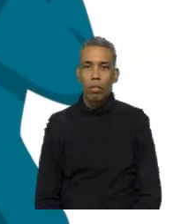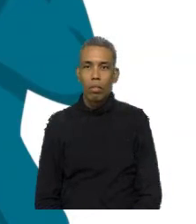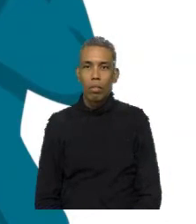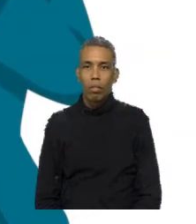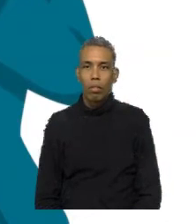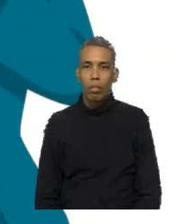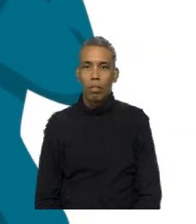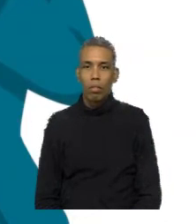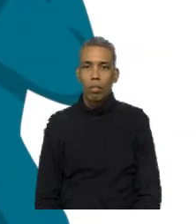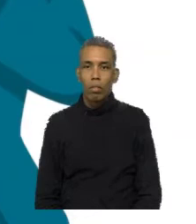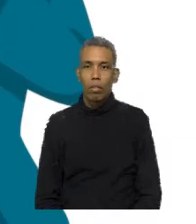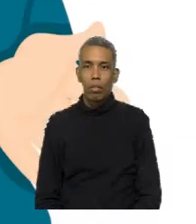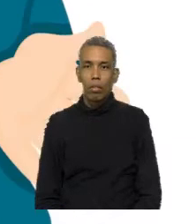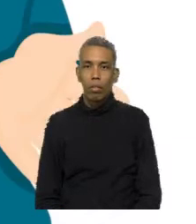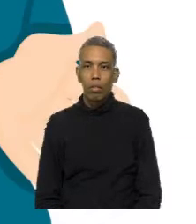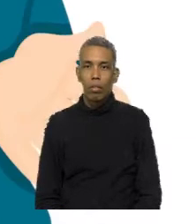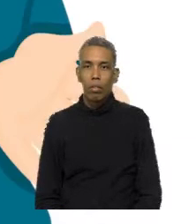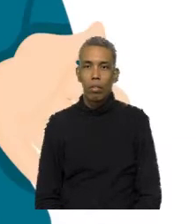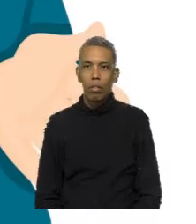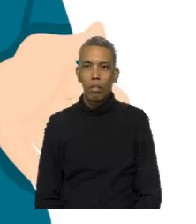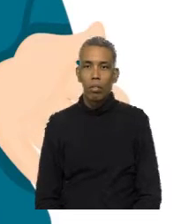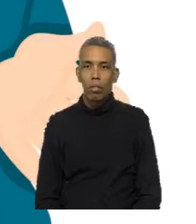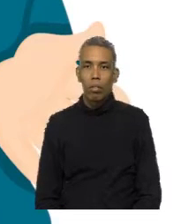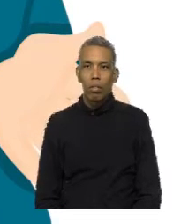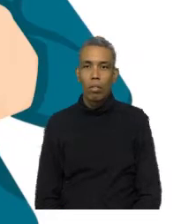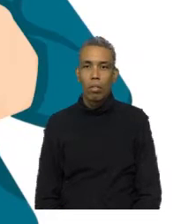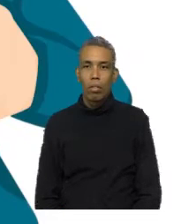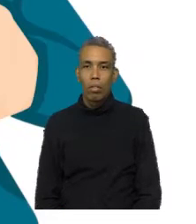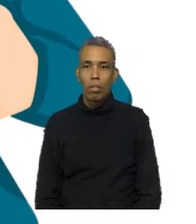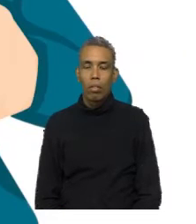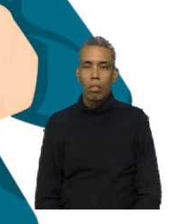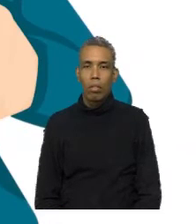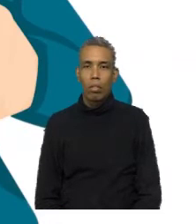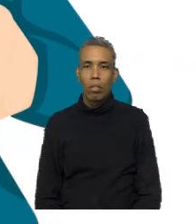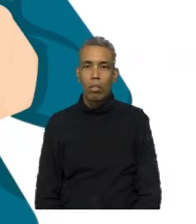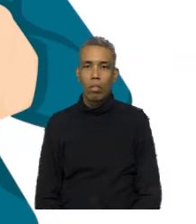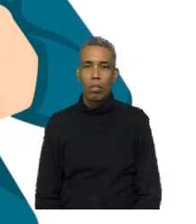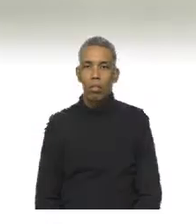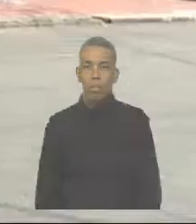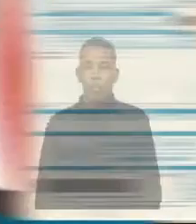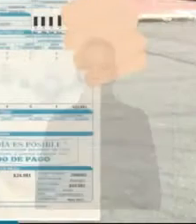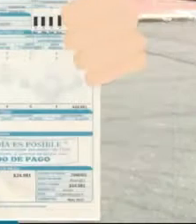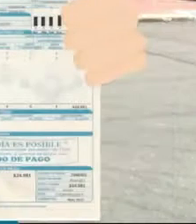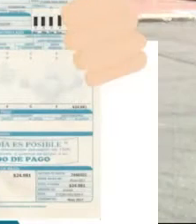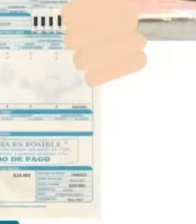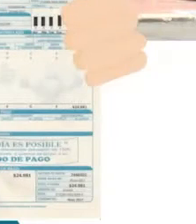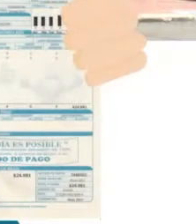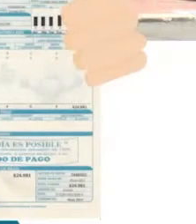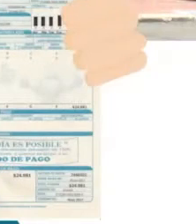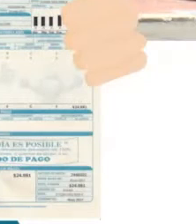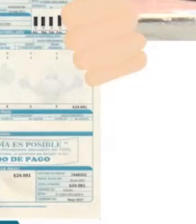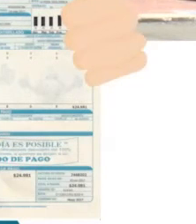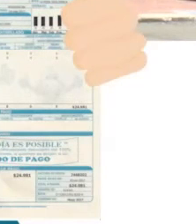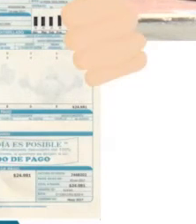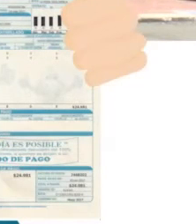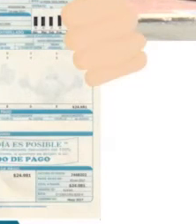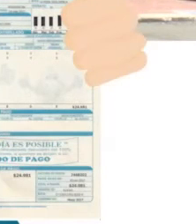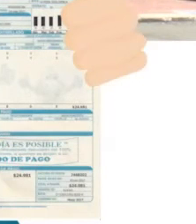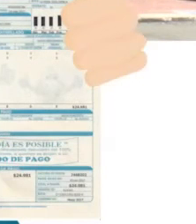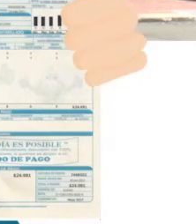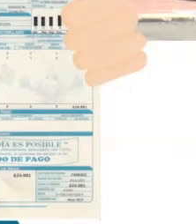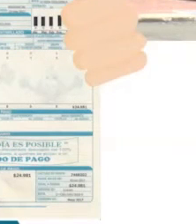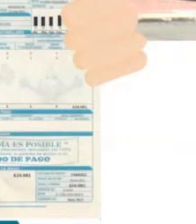Estimado usuario, con Aguas de Barranca Bermeja, estar al día es posible. Acérquese a nuestras oficinas en la calle 49,